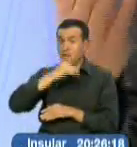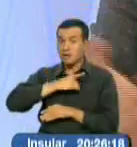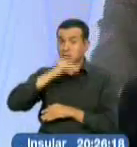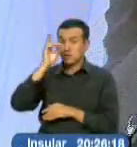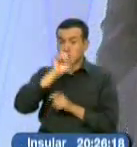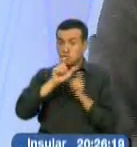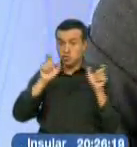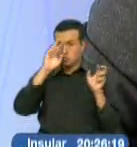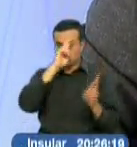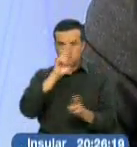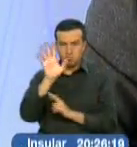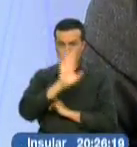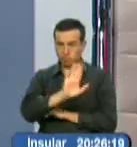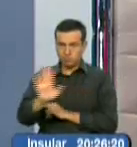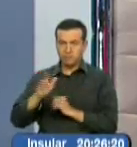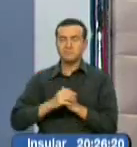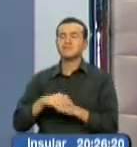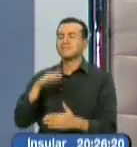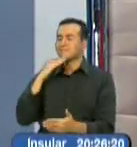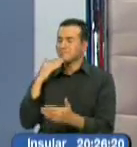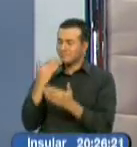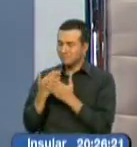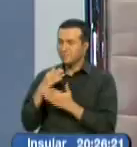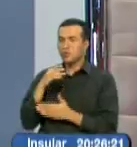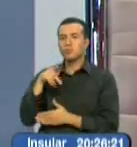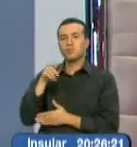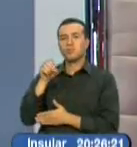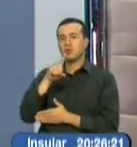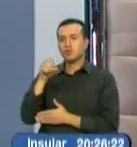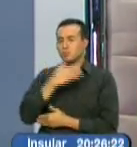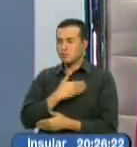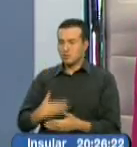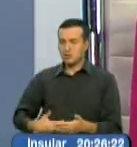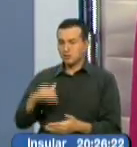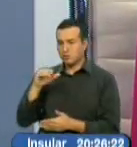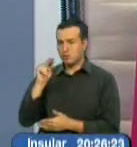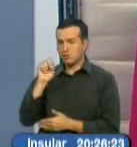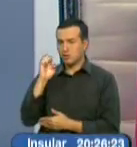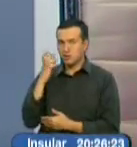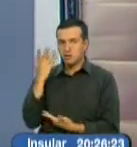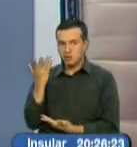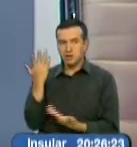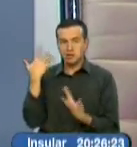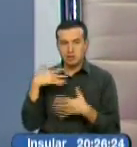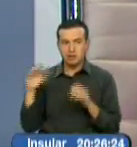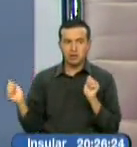electorales, respetando siempre la voluntad de ustedes. Muchísimas gracias, Juan Pablo Pozo, presidente del Consejo Nacional